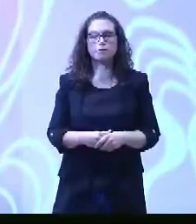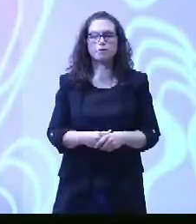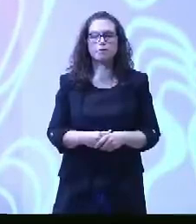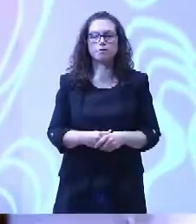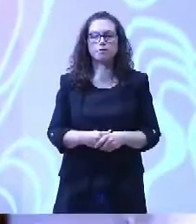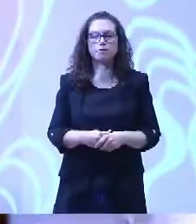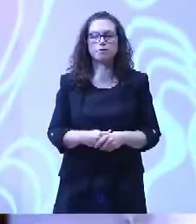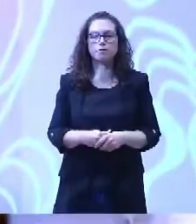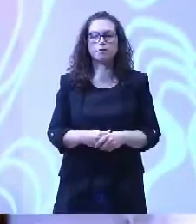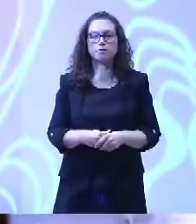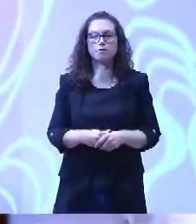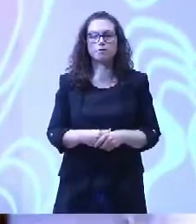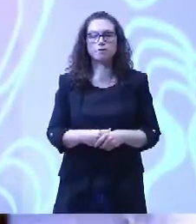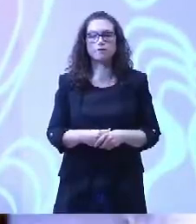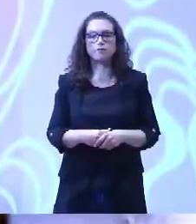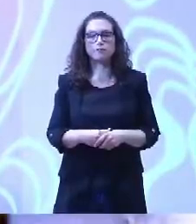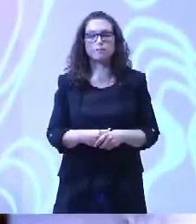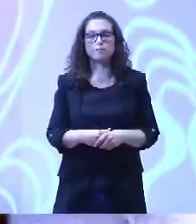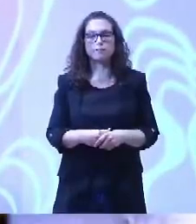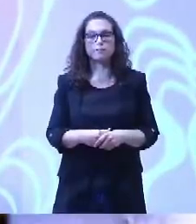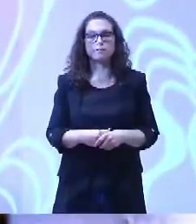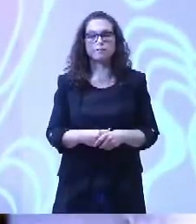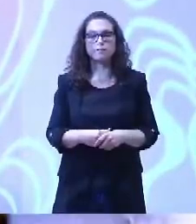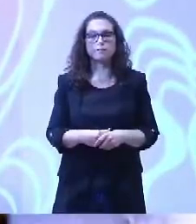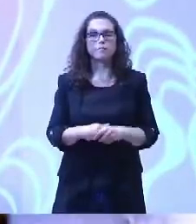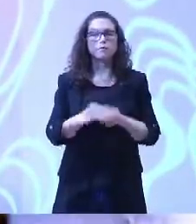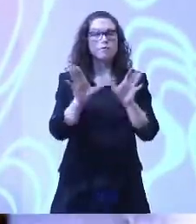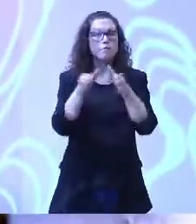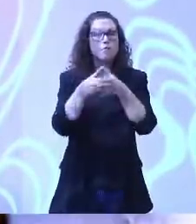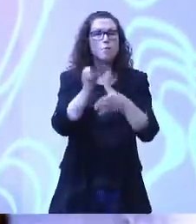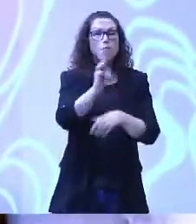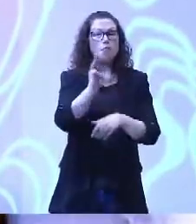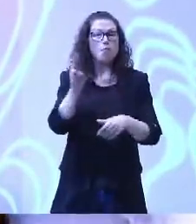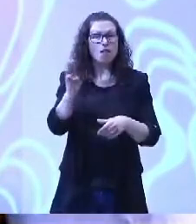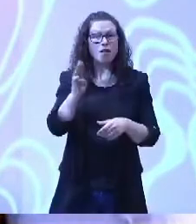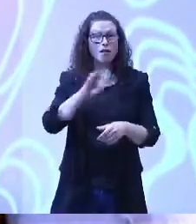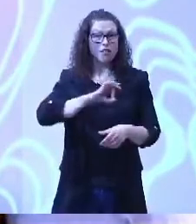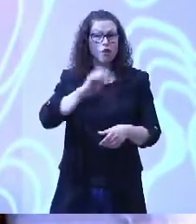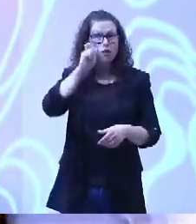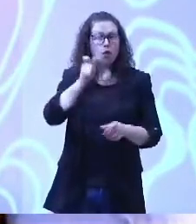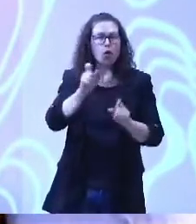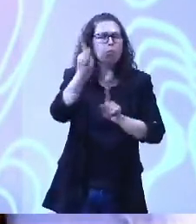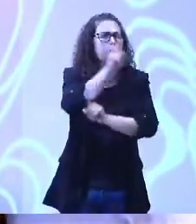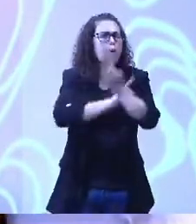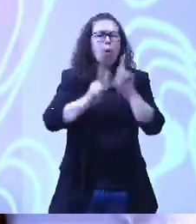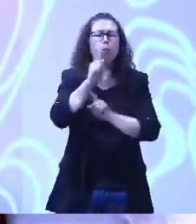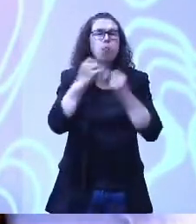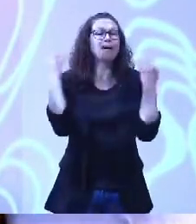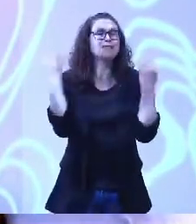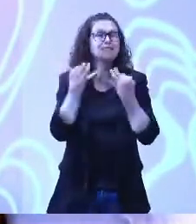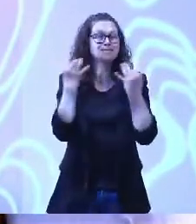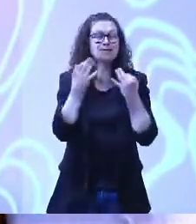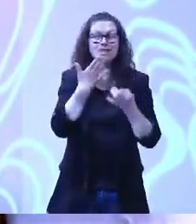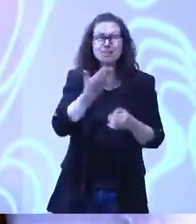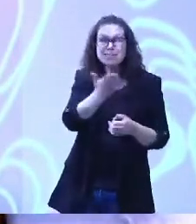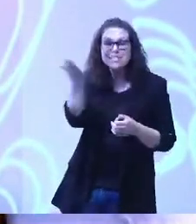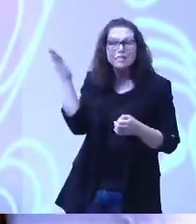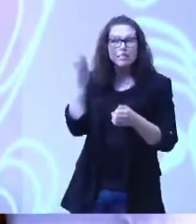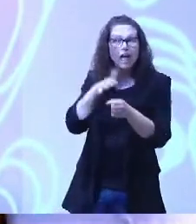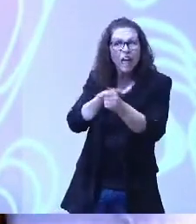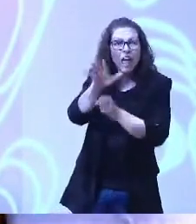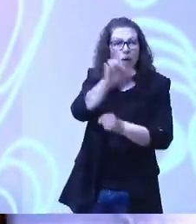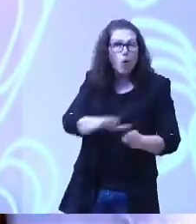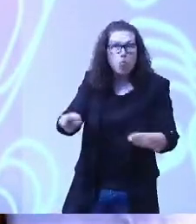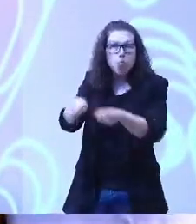De lo que deriva estar preocupado el Partido Popular y el señor Feijóo es de romper con aquellos que quieren romper Europa y